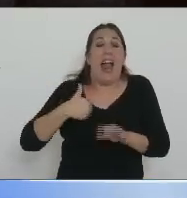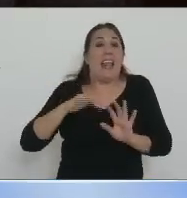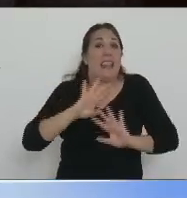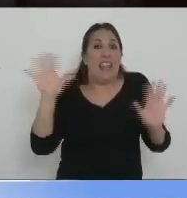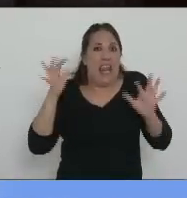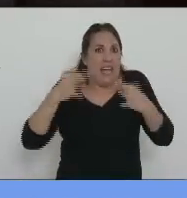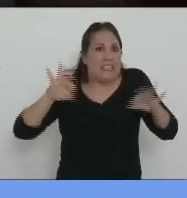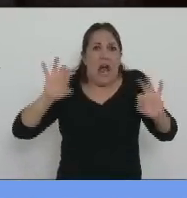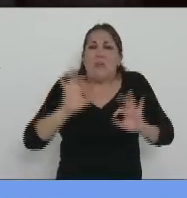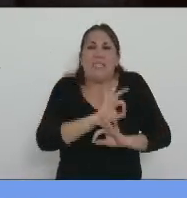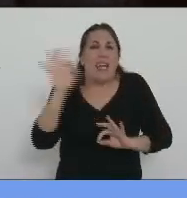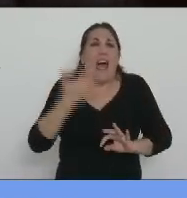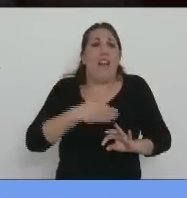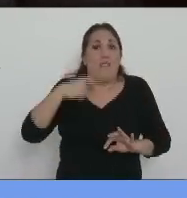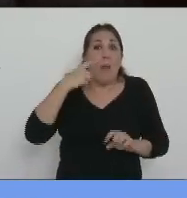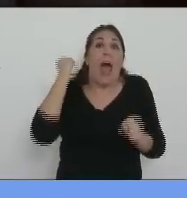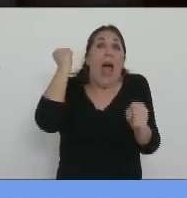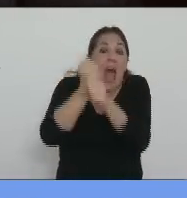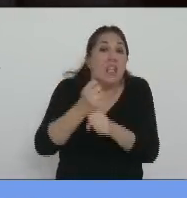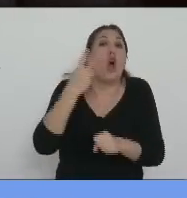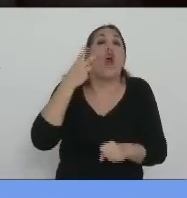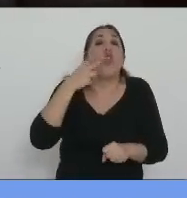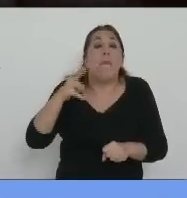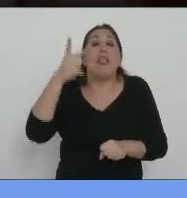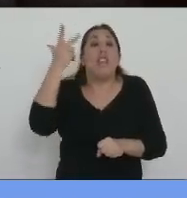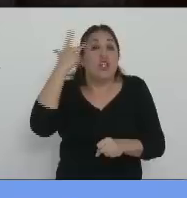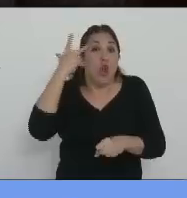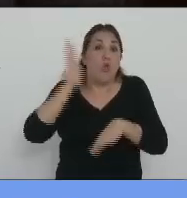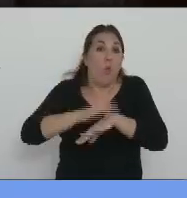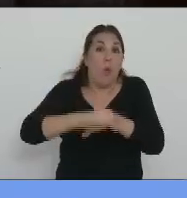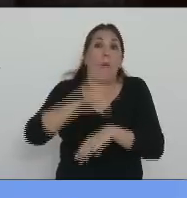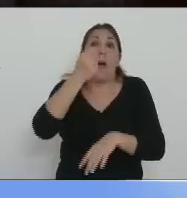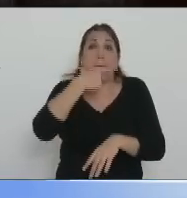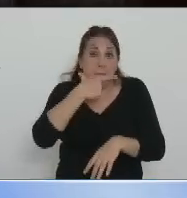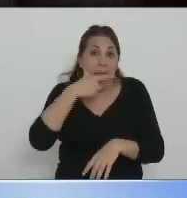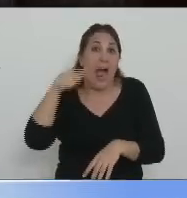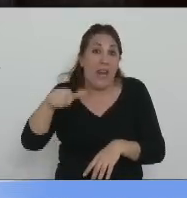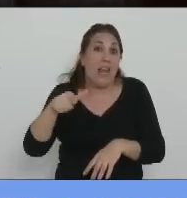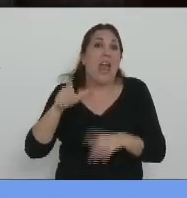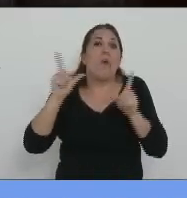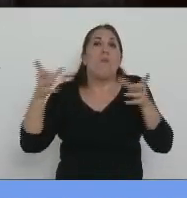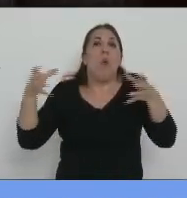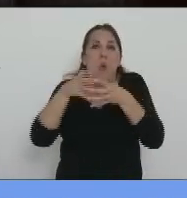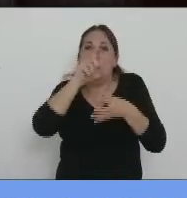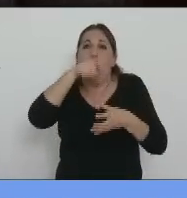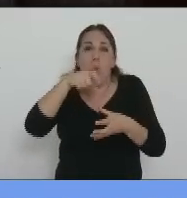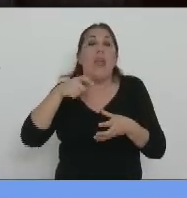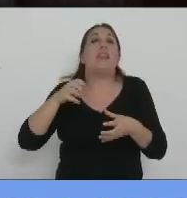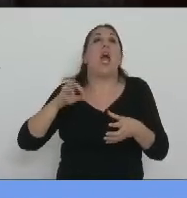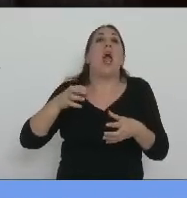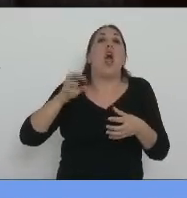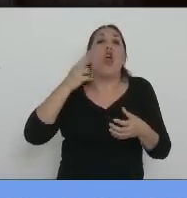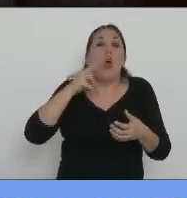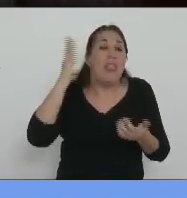2018 por el default privado que dejó macri después del arreglo con los fondos buitres 2016-2017